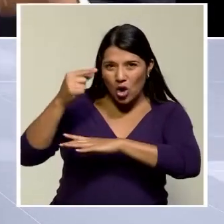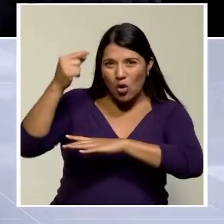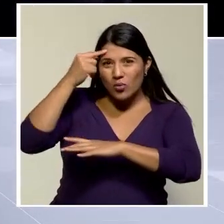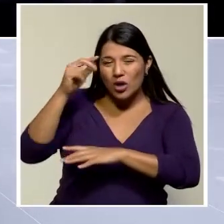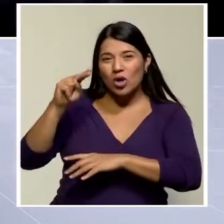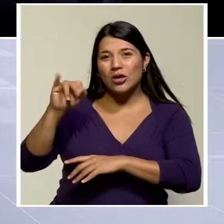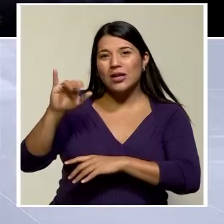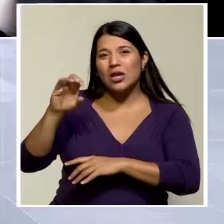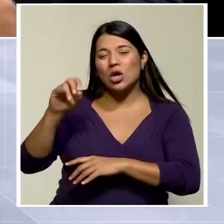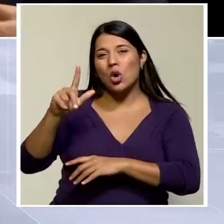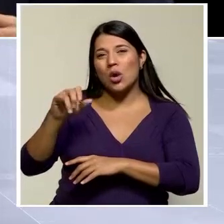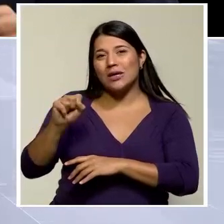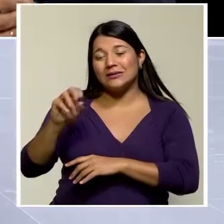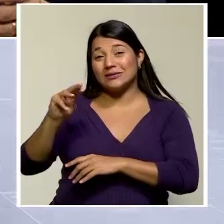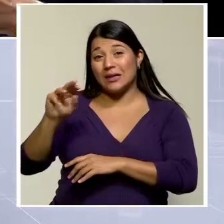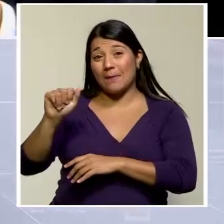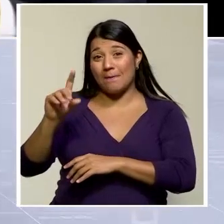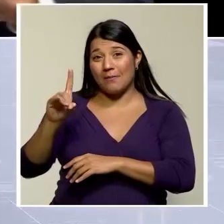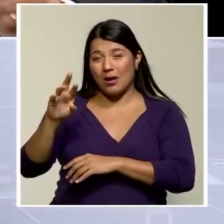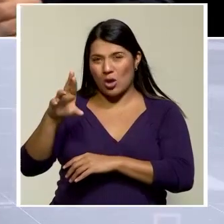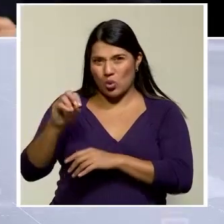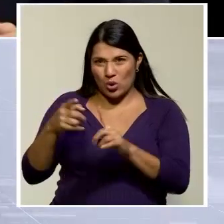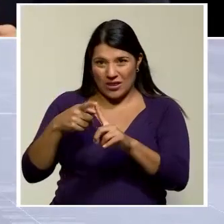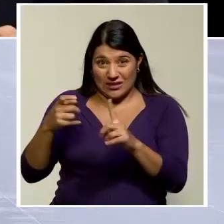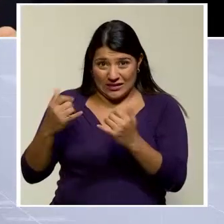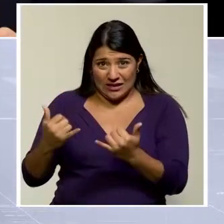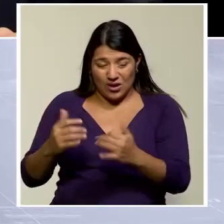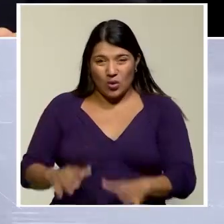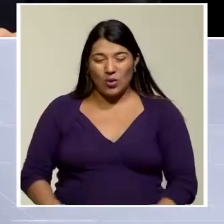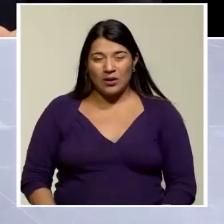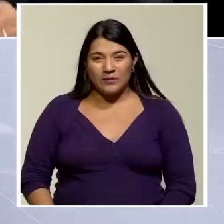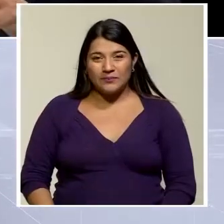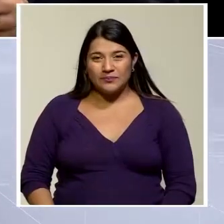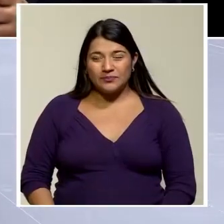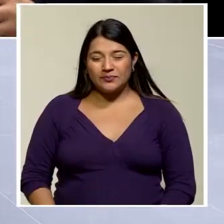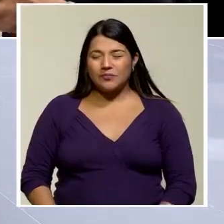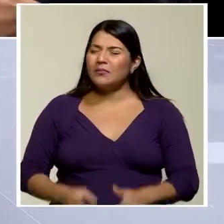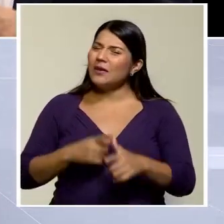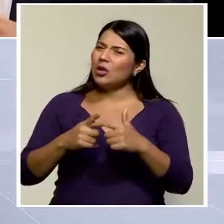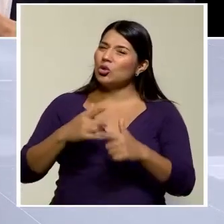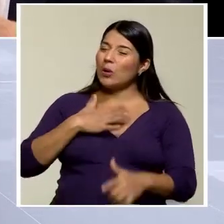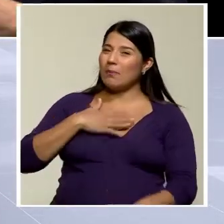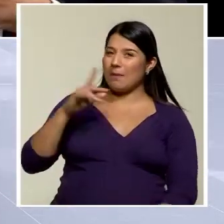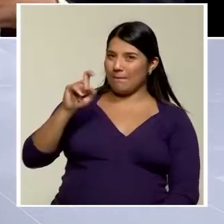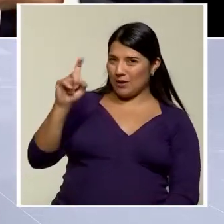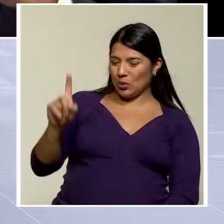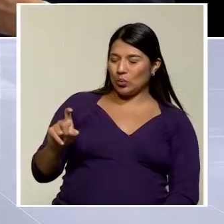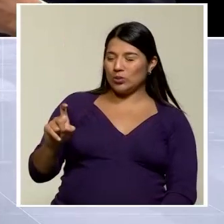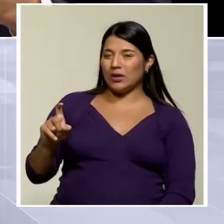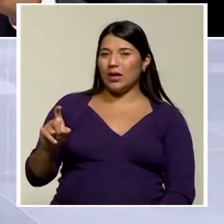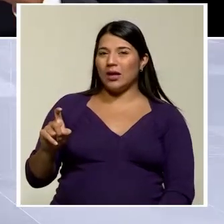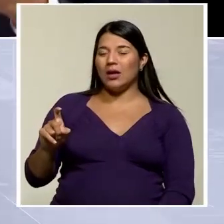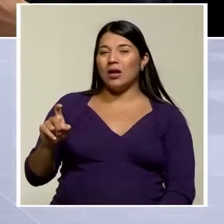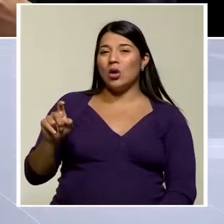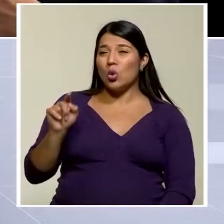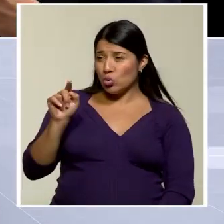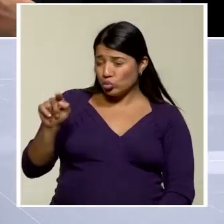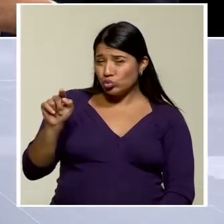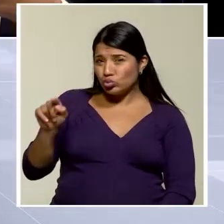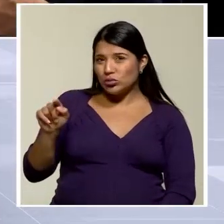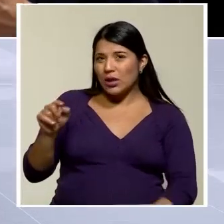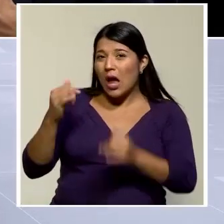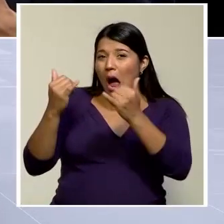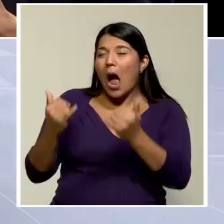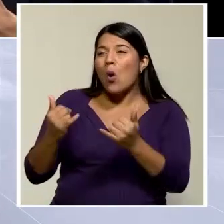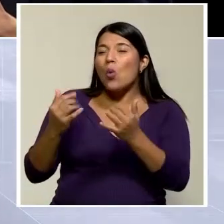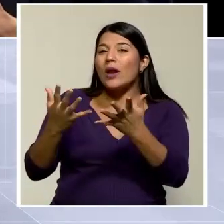Nicolás Maduro, del de ahora, del más cercano. La pregunta es que usted está planteando